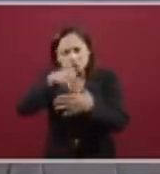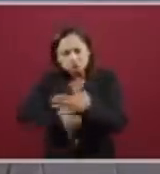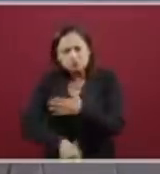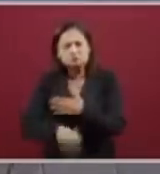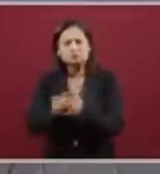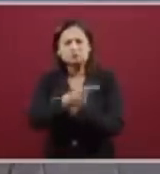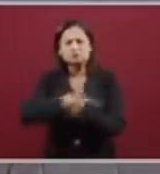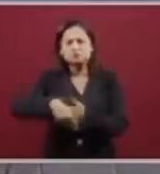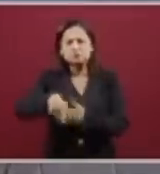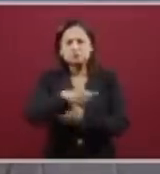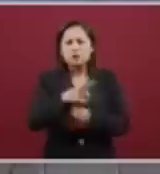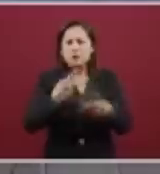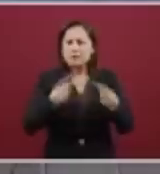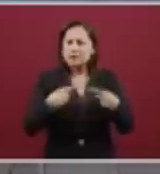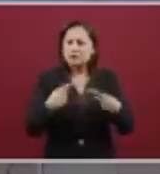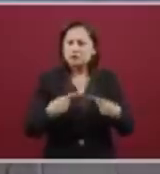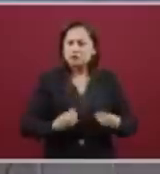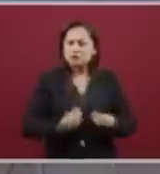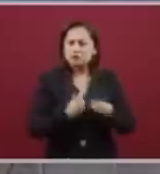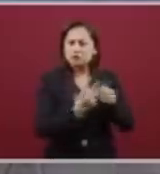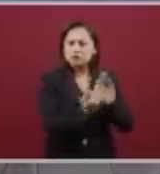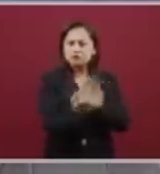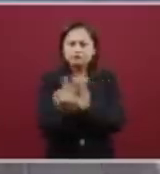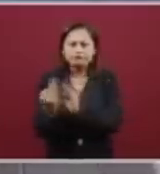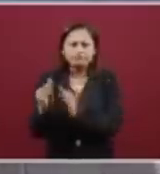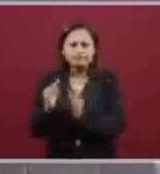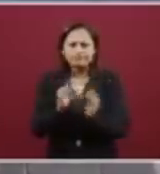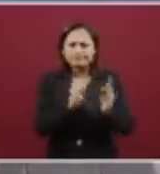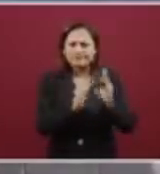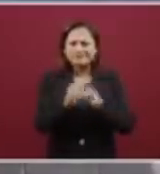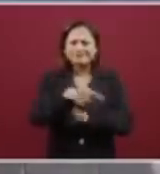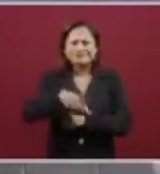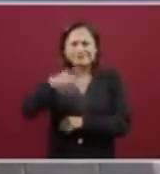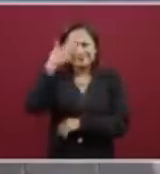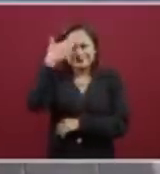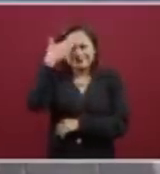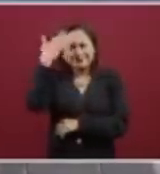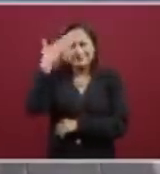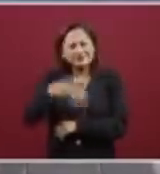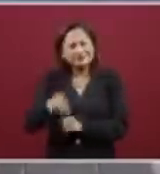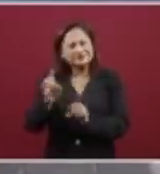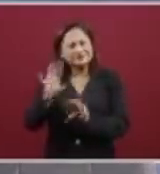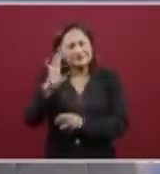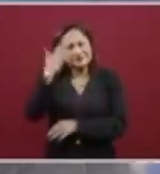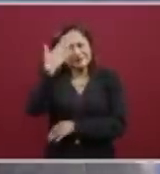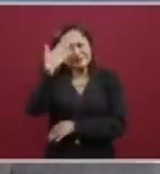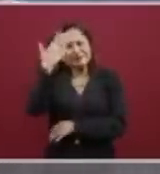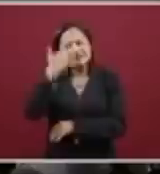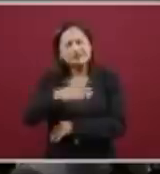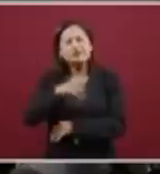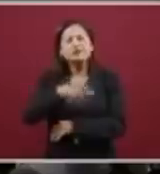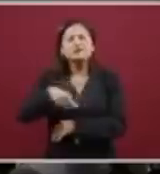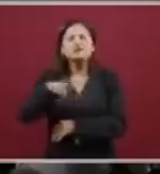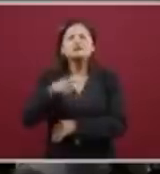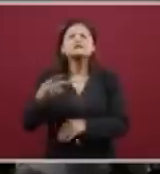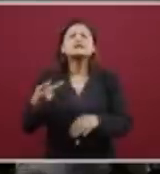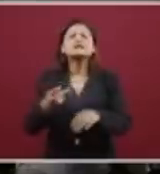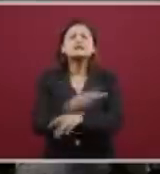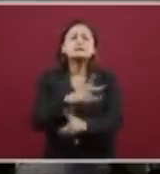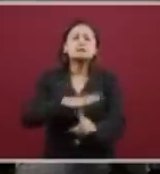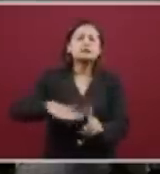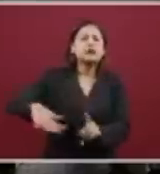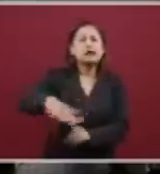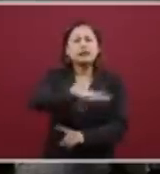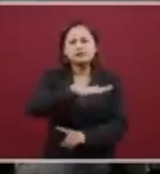a la zona que tienen ya una historia digamos y un conocimiento lo que puede y sí debe suceder ahí pero